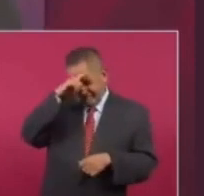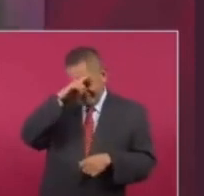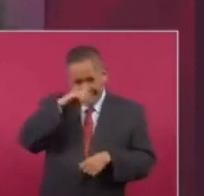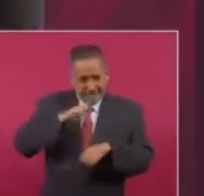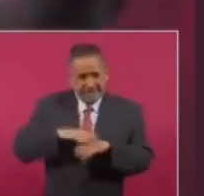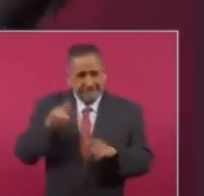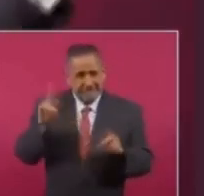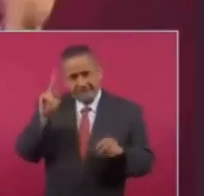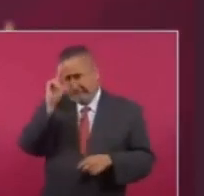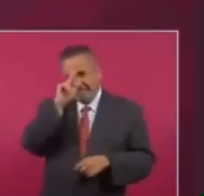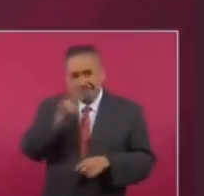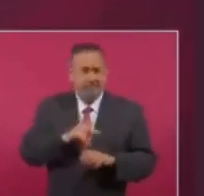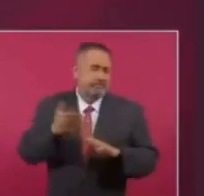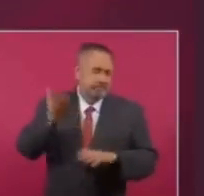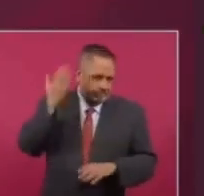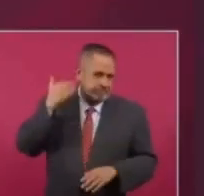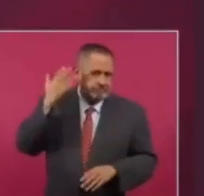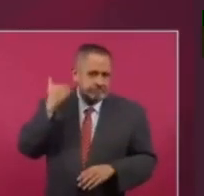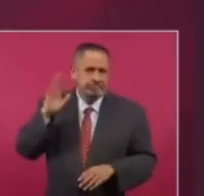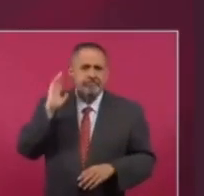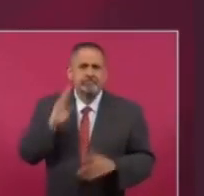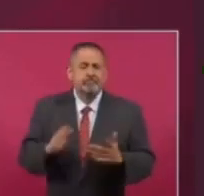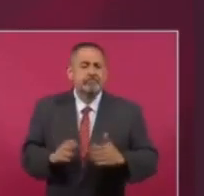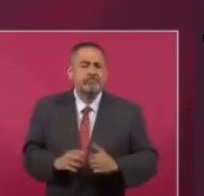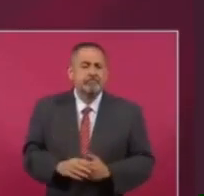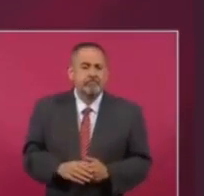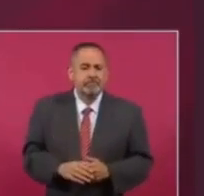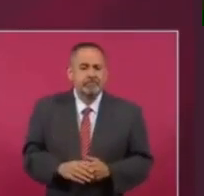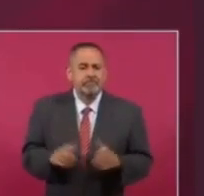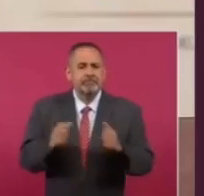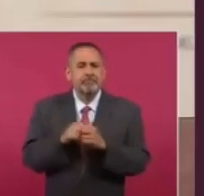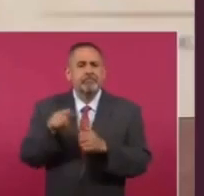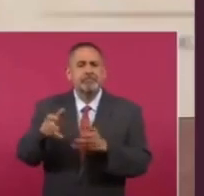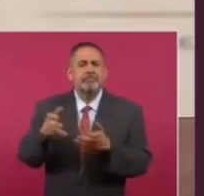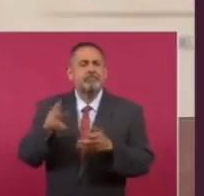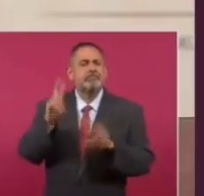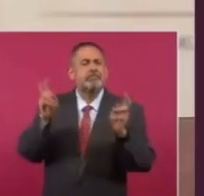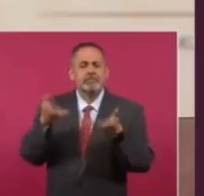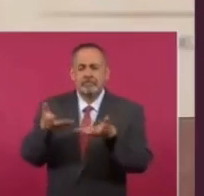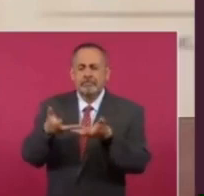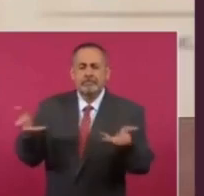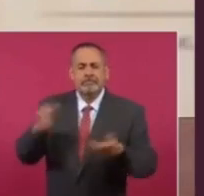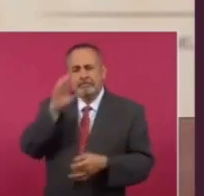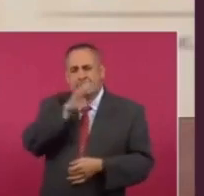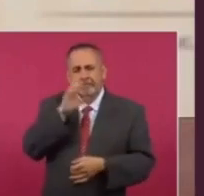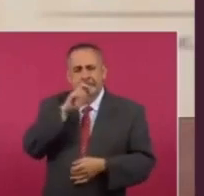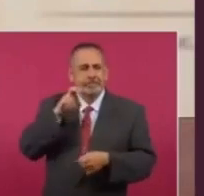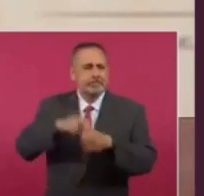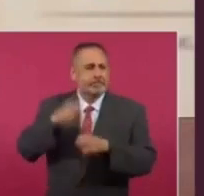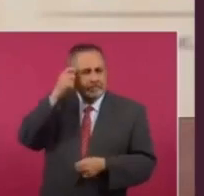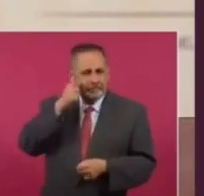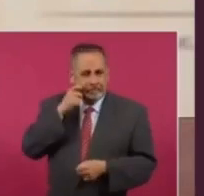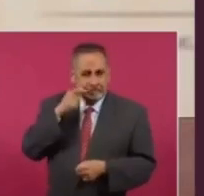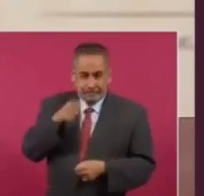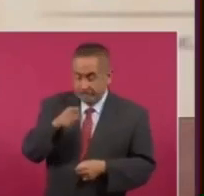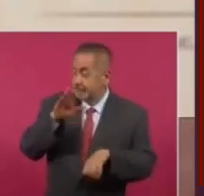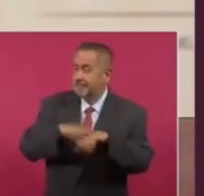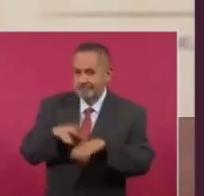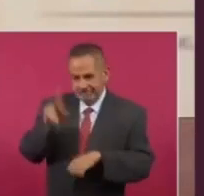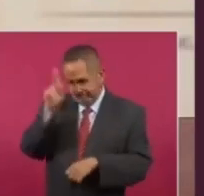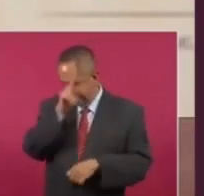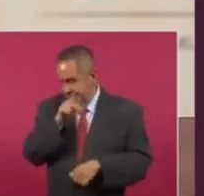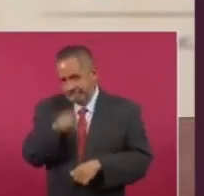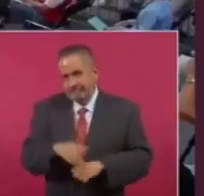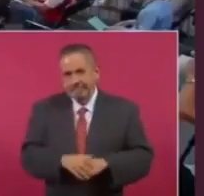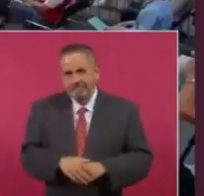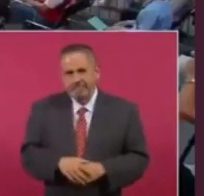que sucedía en la tierra caliente en Guerrero